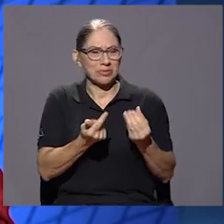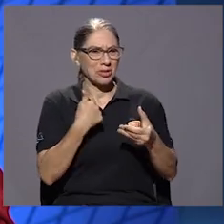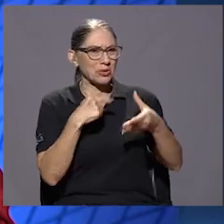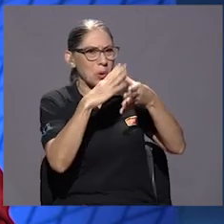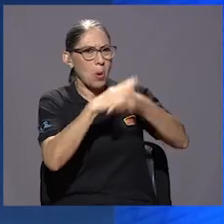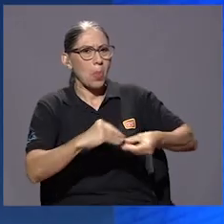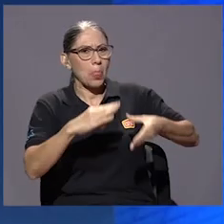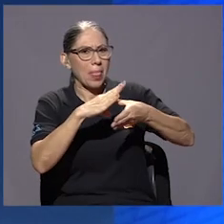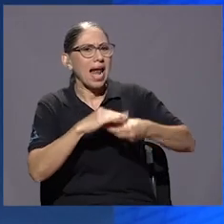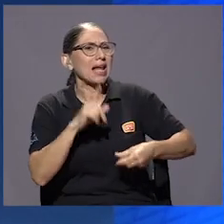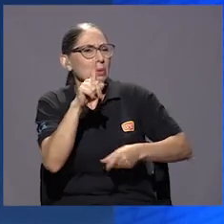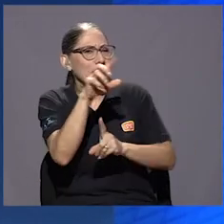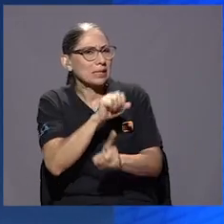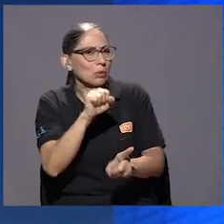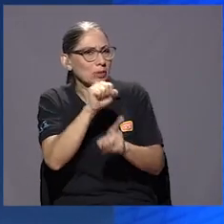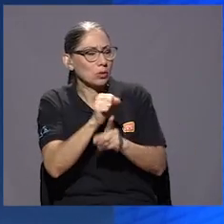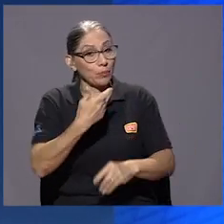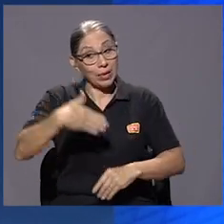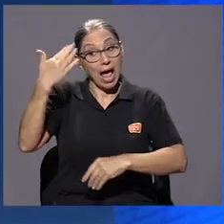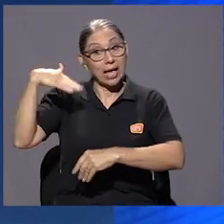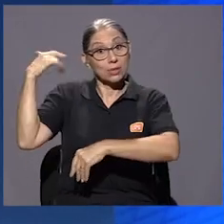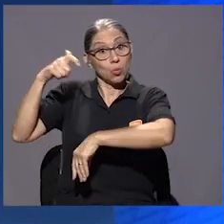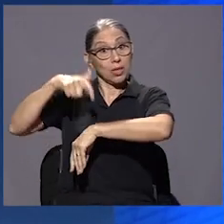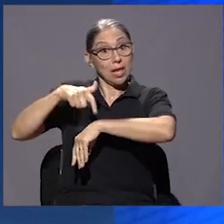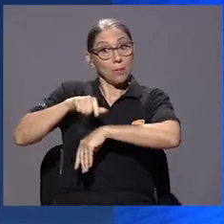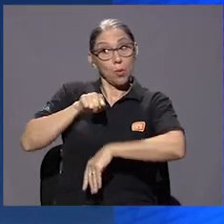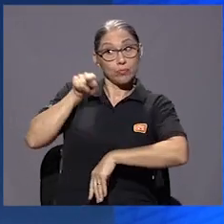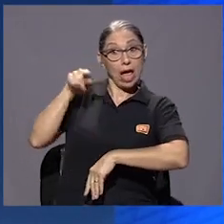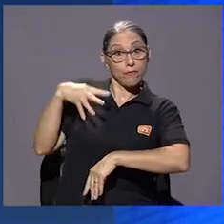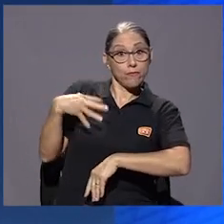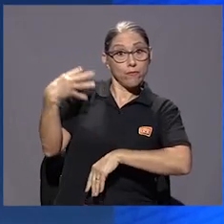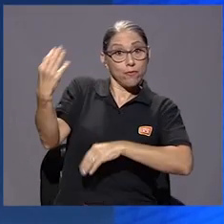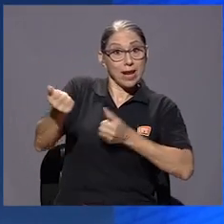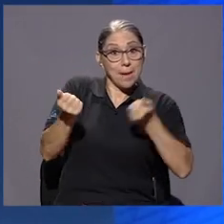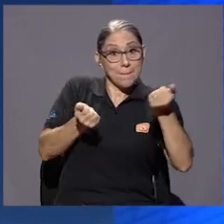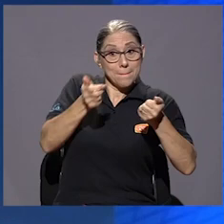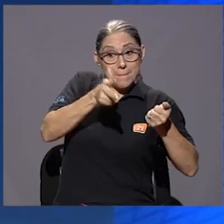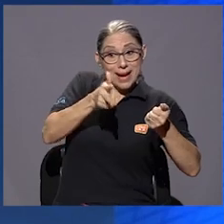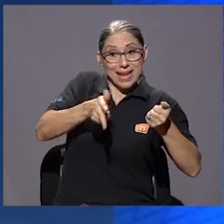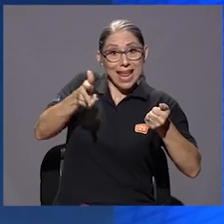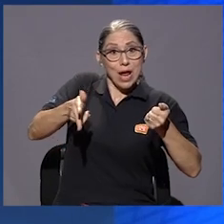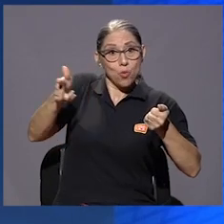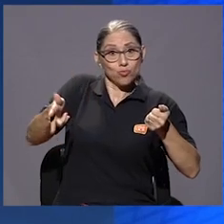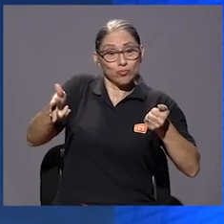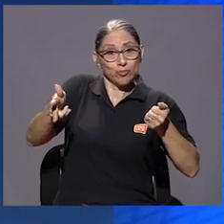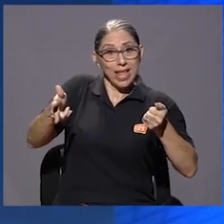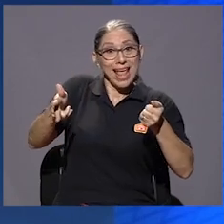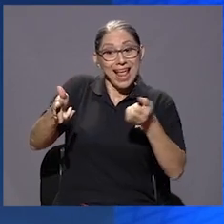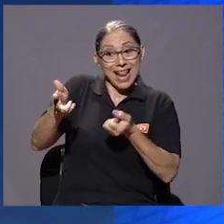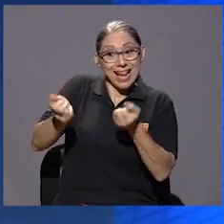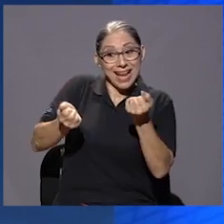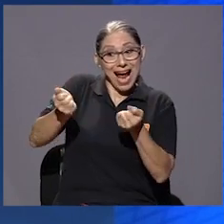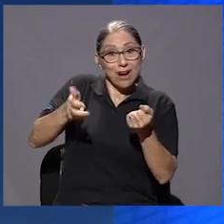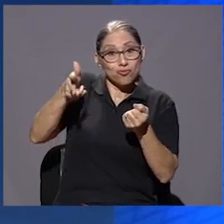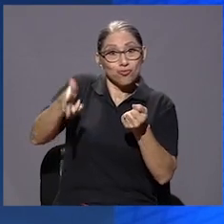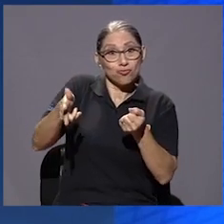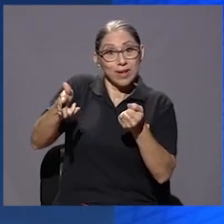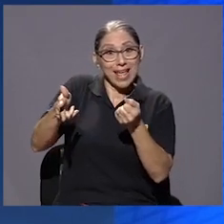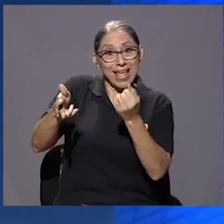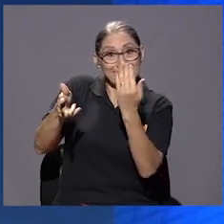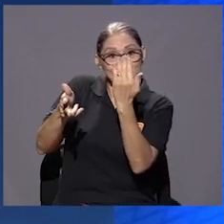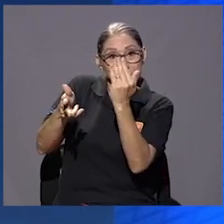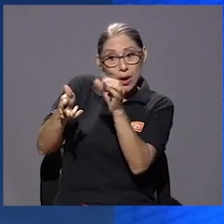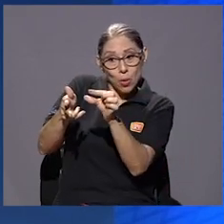anécdota que ilustra esto. Hace algún tiempo aquí en el parqueo me golpearon el retrovisor, me llamaron de